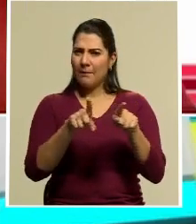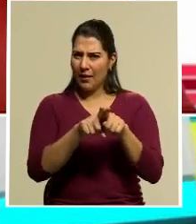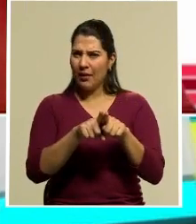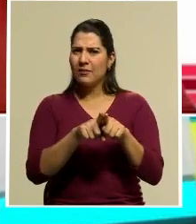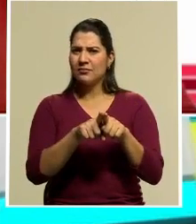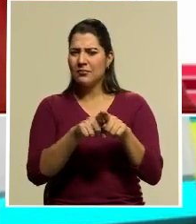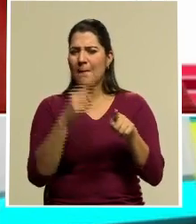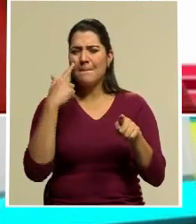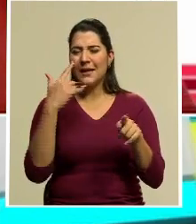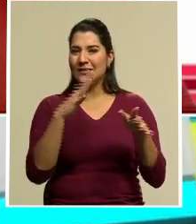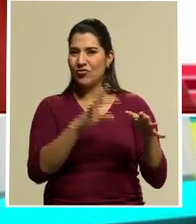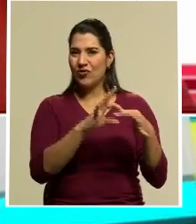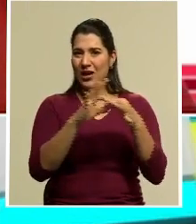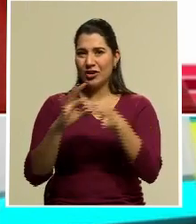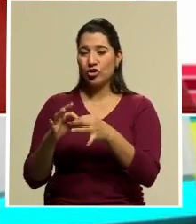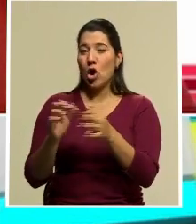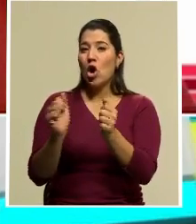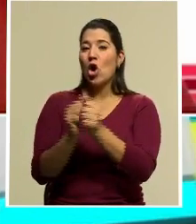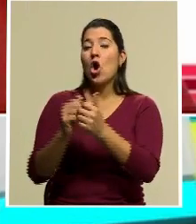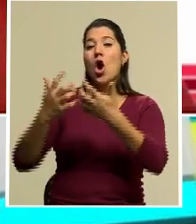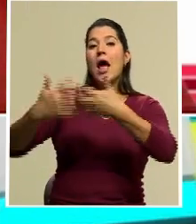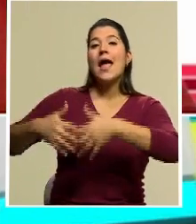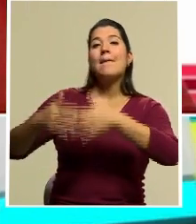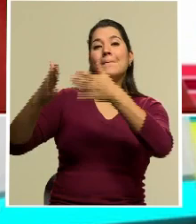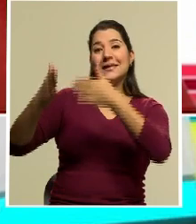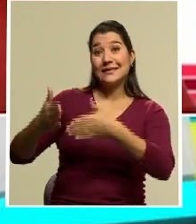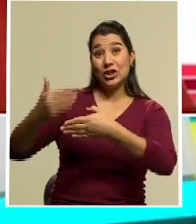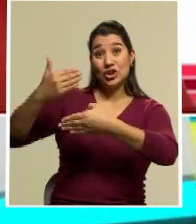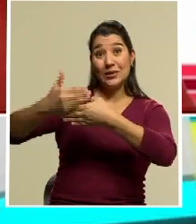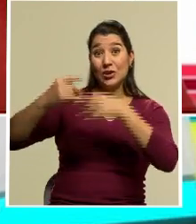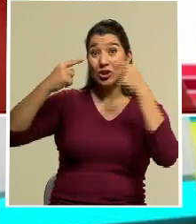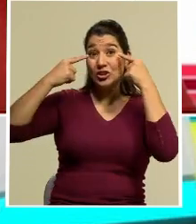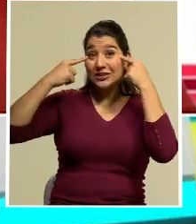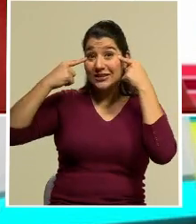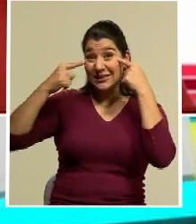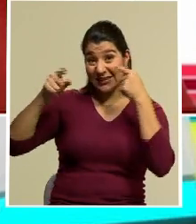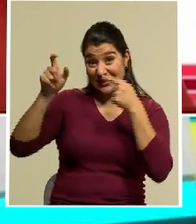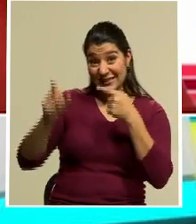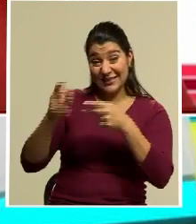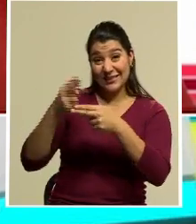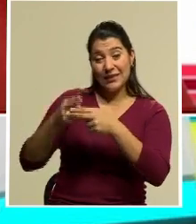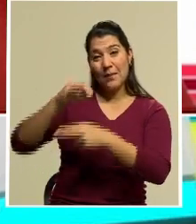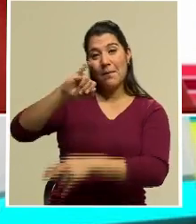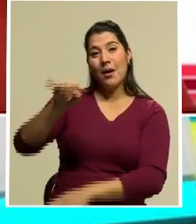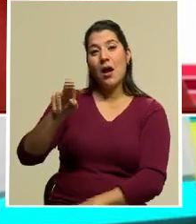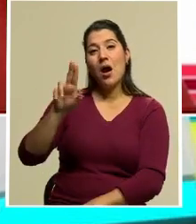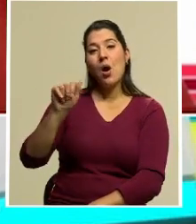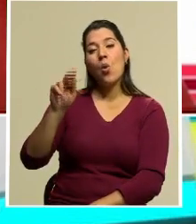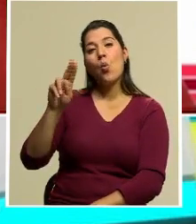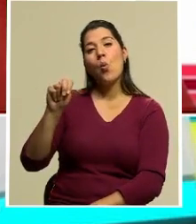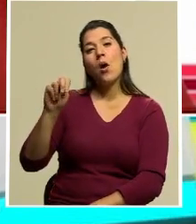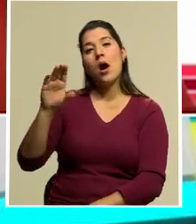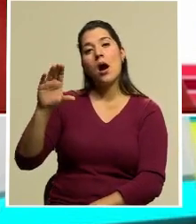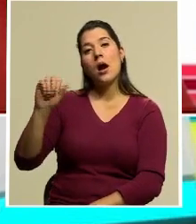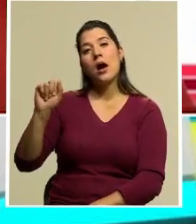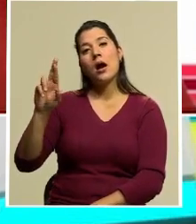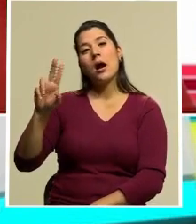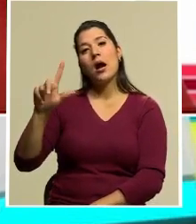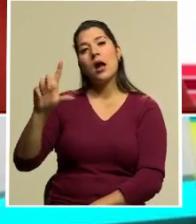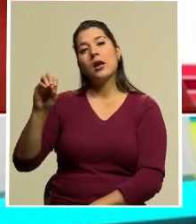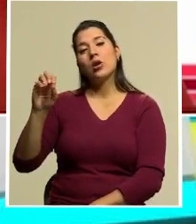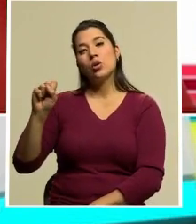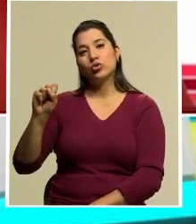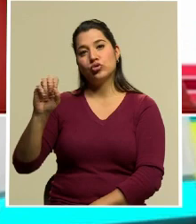relación con el cuestionado empresario cementero Juan Carlos Bolaños. ¿Cuán vulnerable es el Partido Unidad